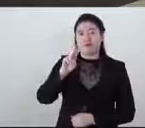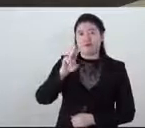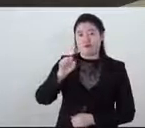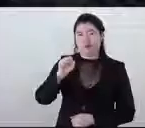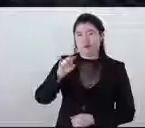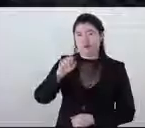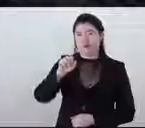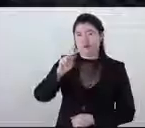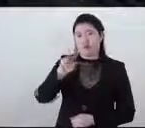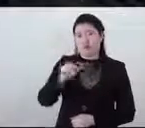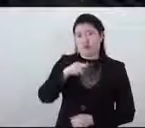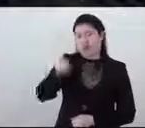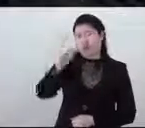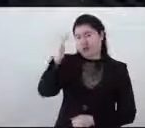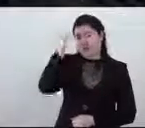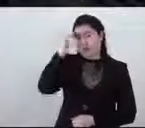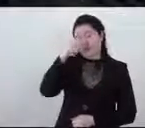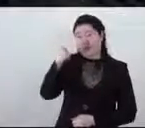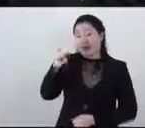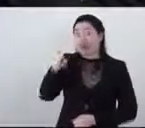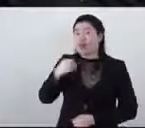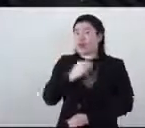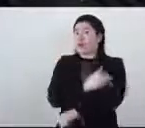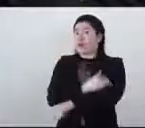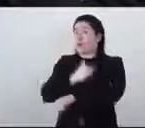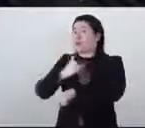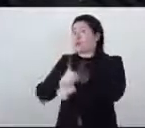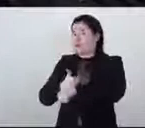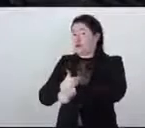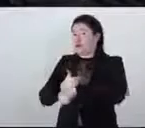ustedes conocen, como coordinador de